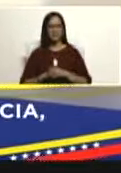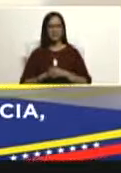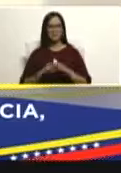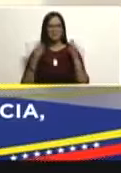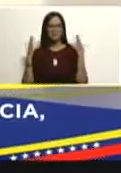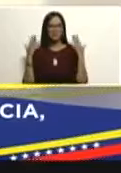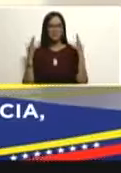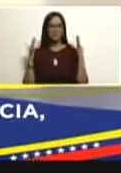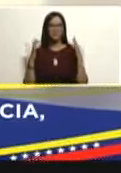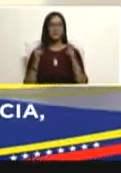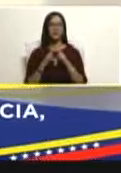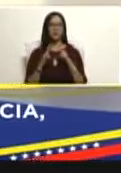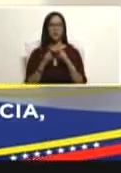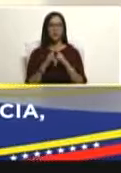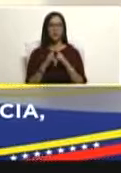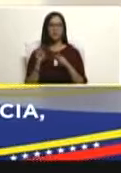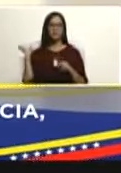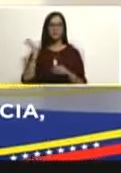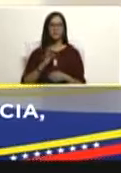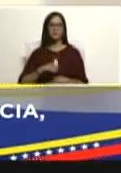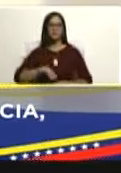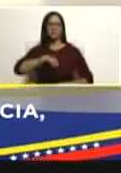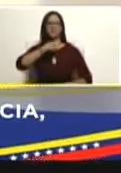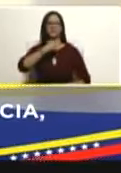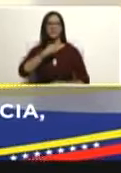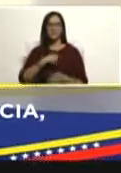Lo conoce tan bien que viene bien abrigado, ¿verdad?